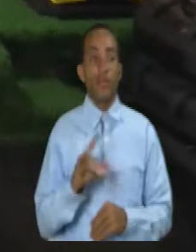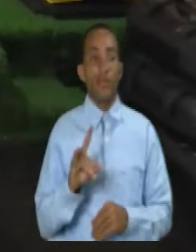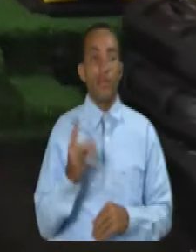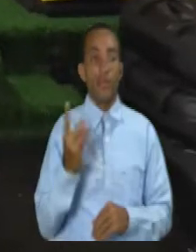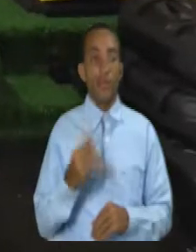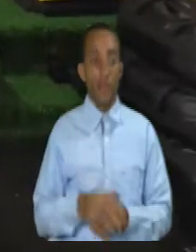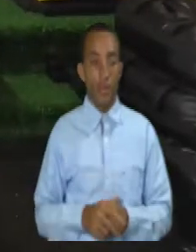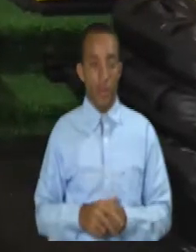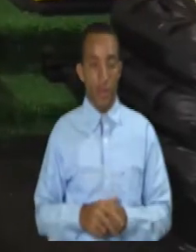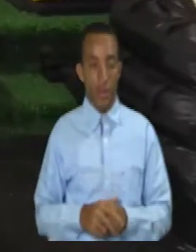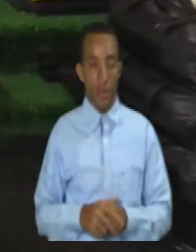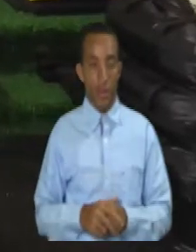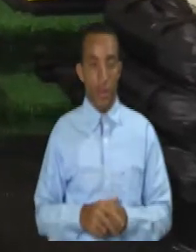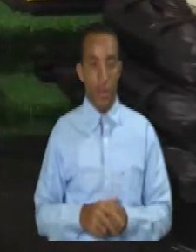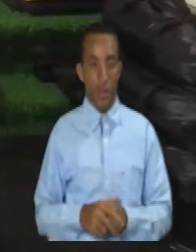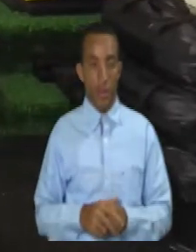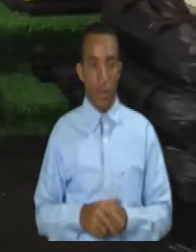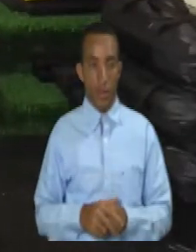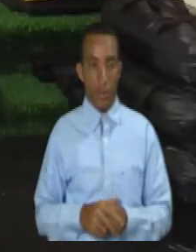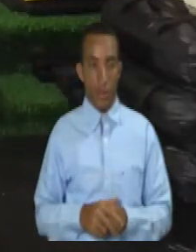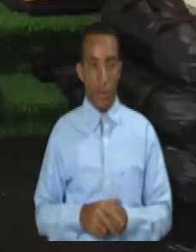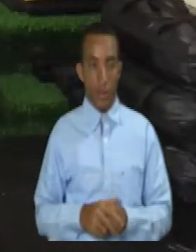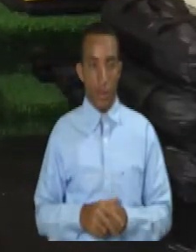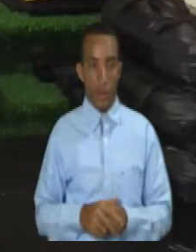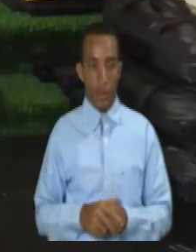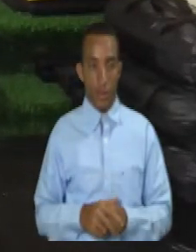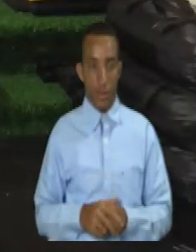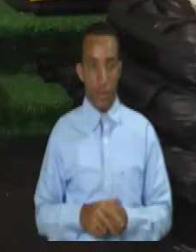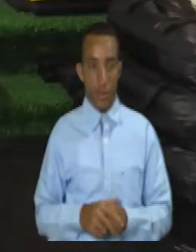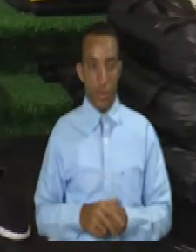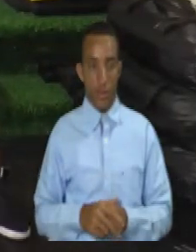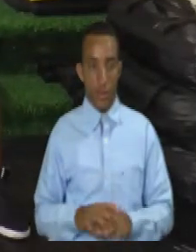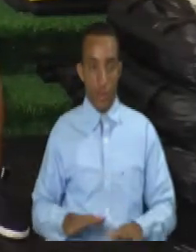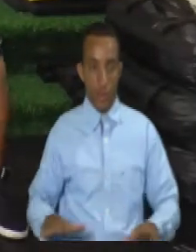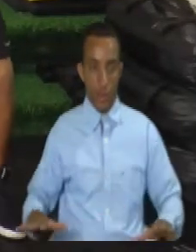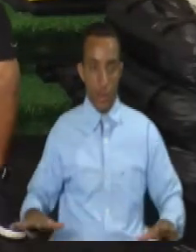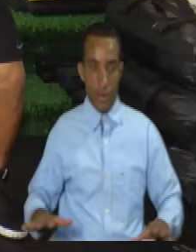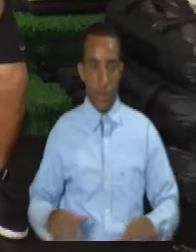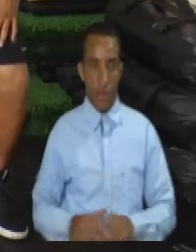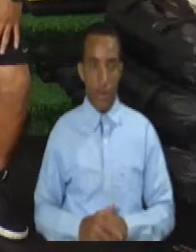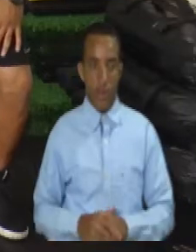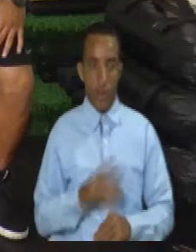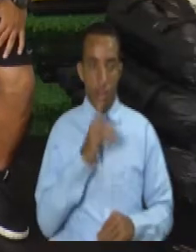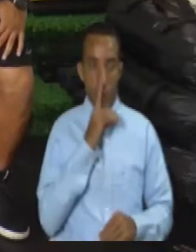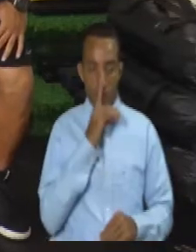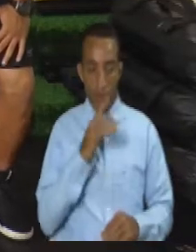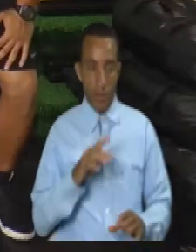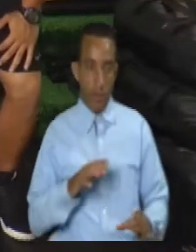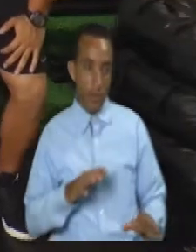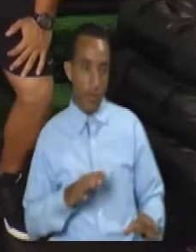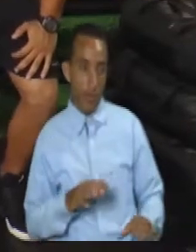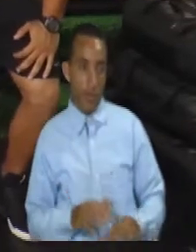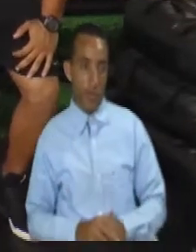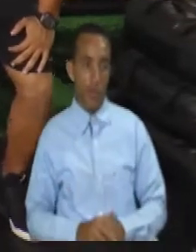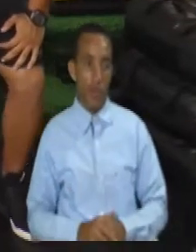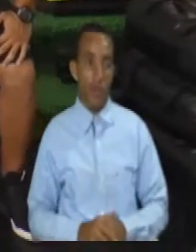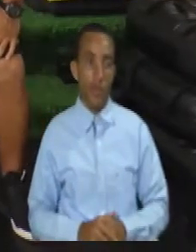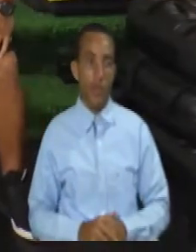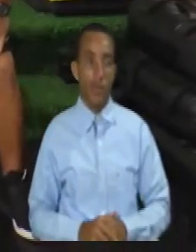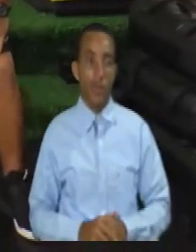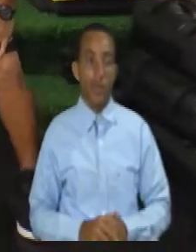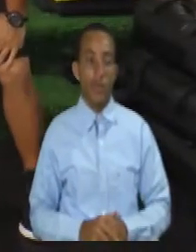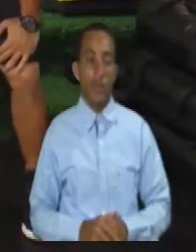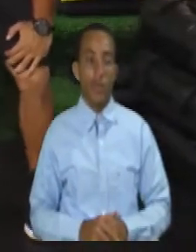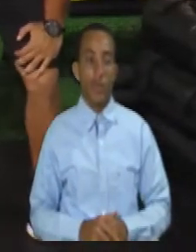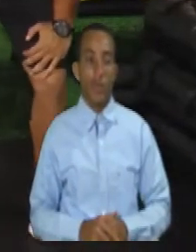principio. Estiramos las piernas, bien estiradas. Vamos a ir a un costado suavecito que hagamos, dale. Y